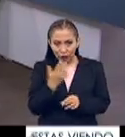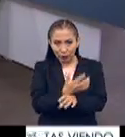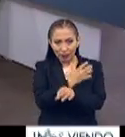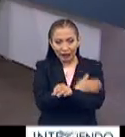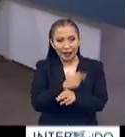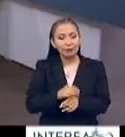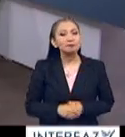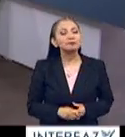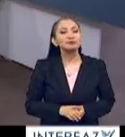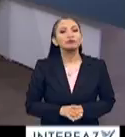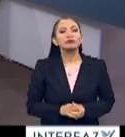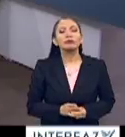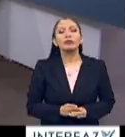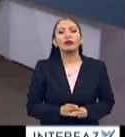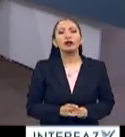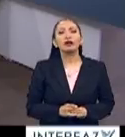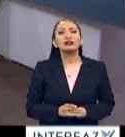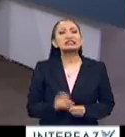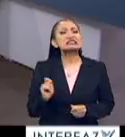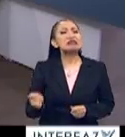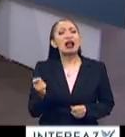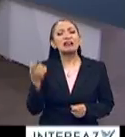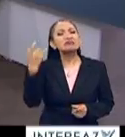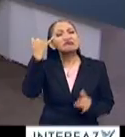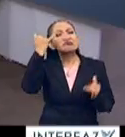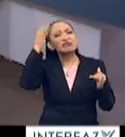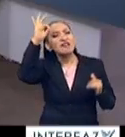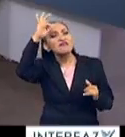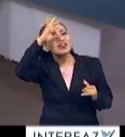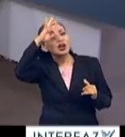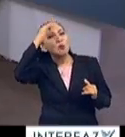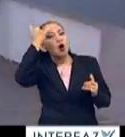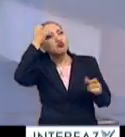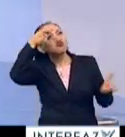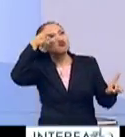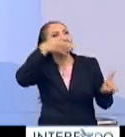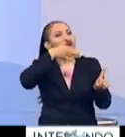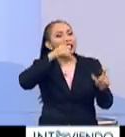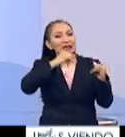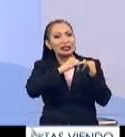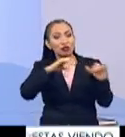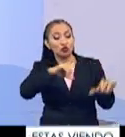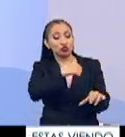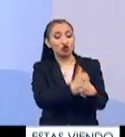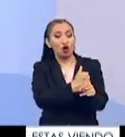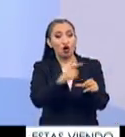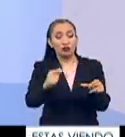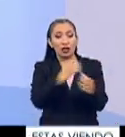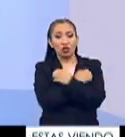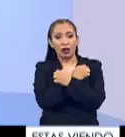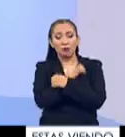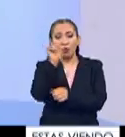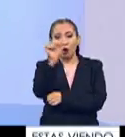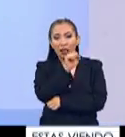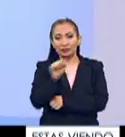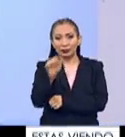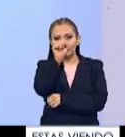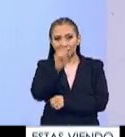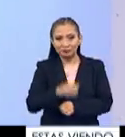nosotros. Gracias. ¿Cuál es la filosofía de una institución tan importante a nivel educativo como la